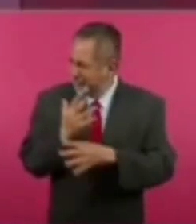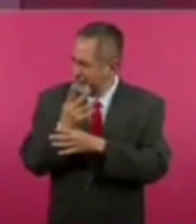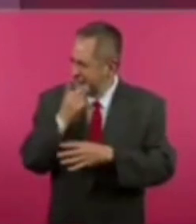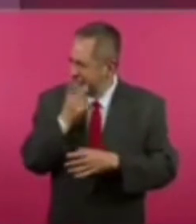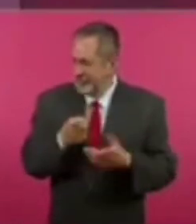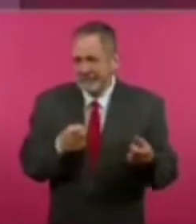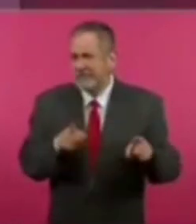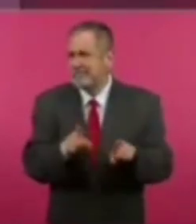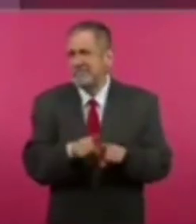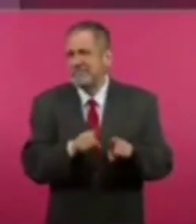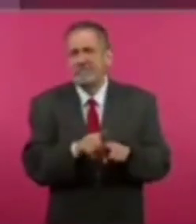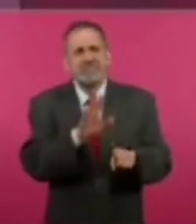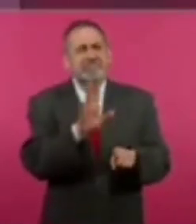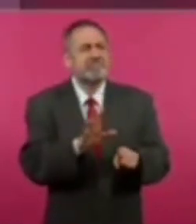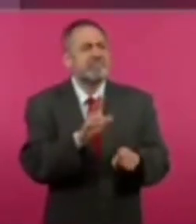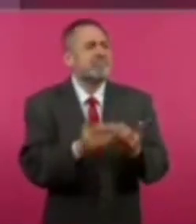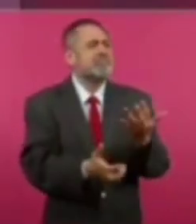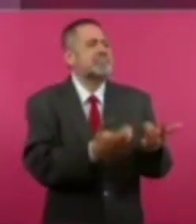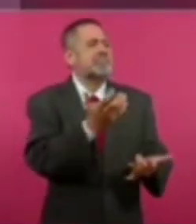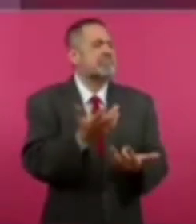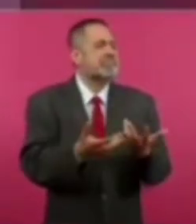a destruirlos, ¿no?